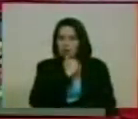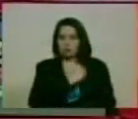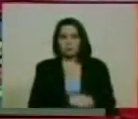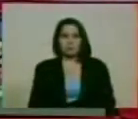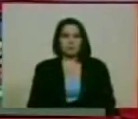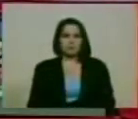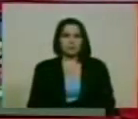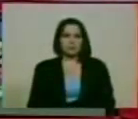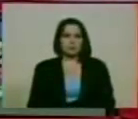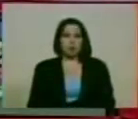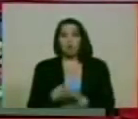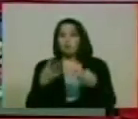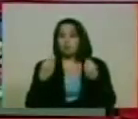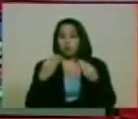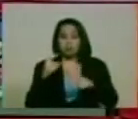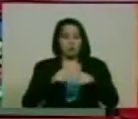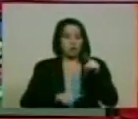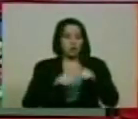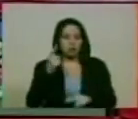Hay mil cosas que hay que hacer,